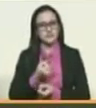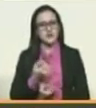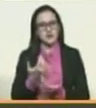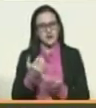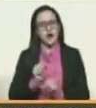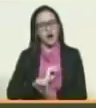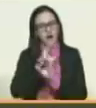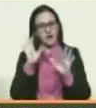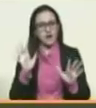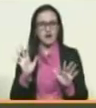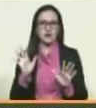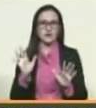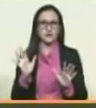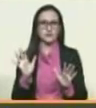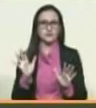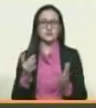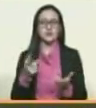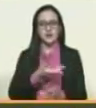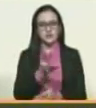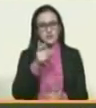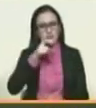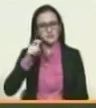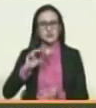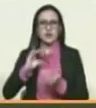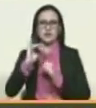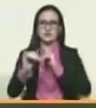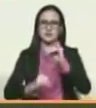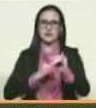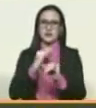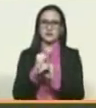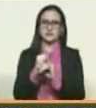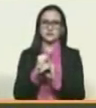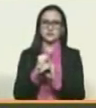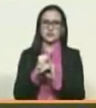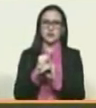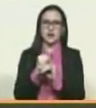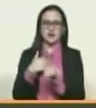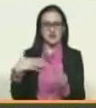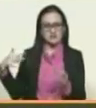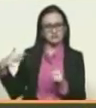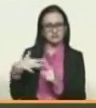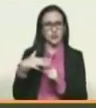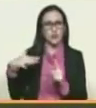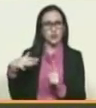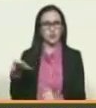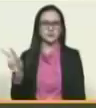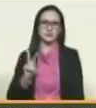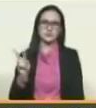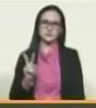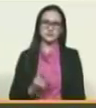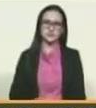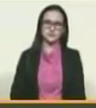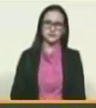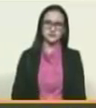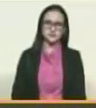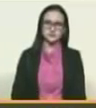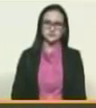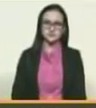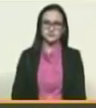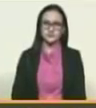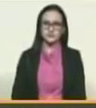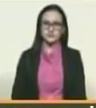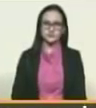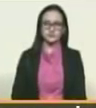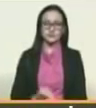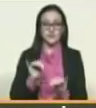muy claro también a esa comunidad internacional que está aislada tratando de intervenir a nuestra patria. Luego, esa